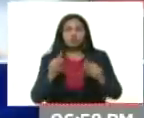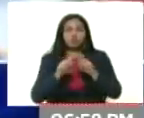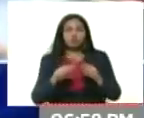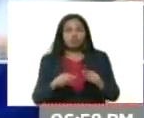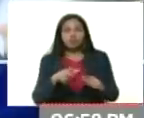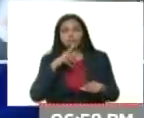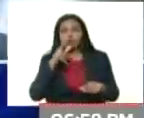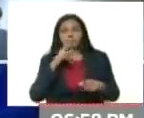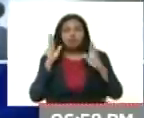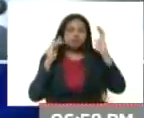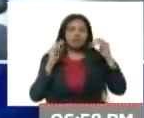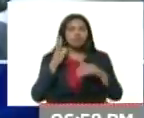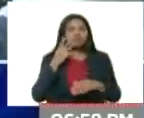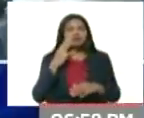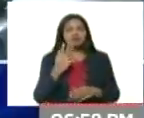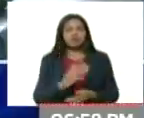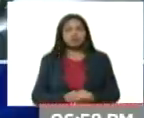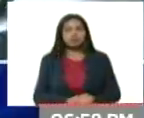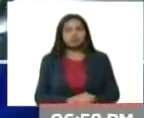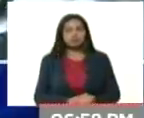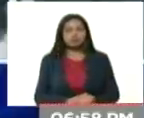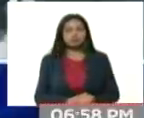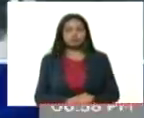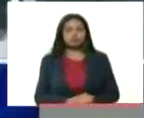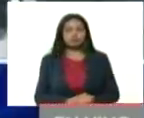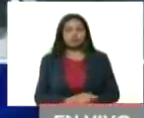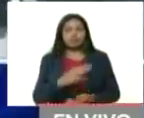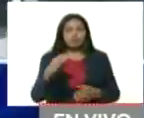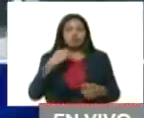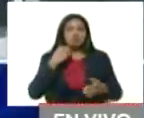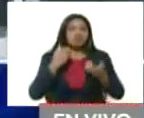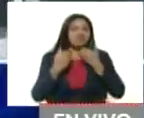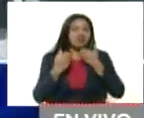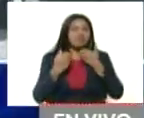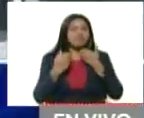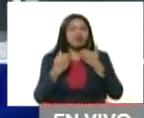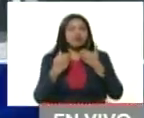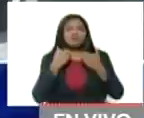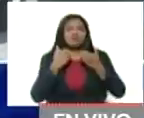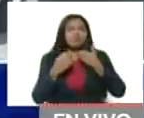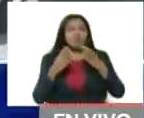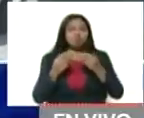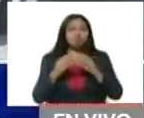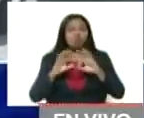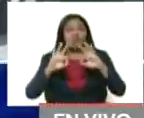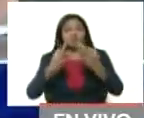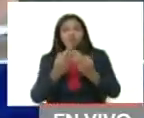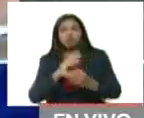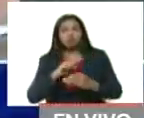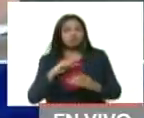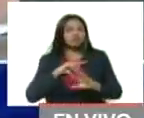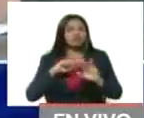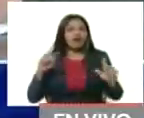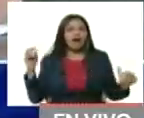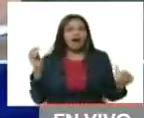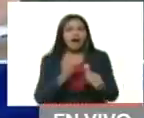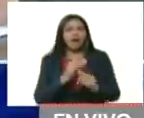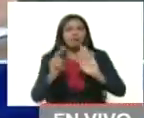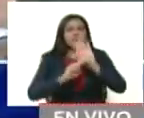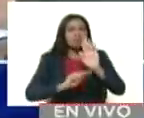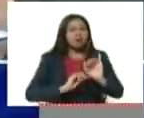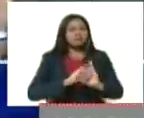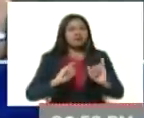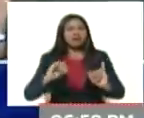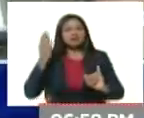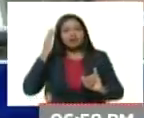graves a atender. Por ejemplo, la infección intradomiciliaria, la infección intrafamiliar. Pues bien, ya se tomó unas medidas que